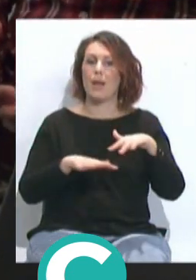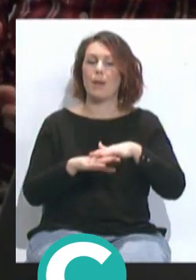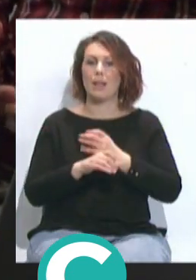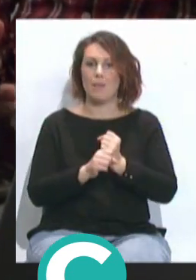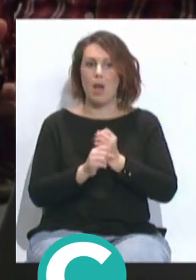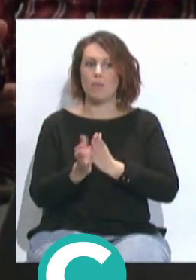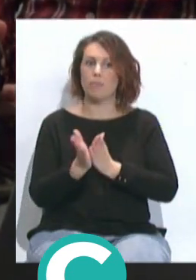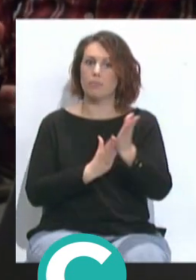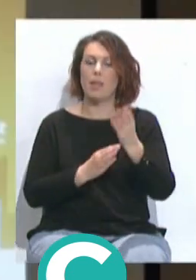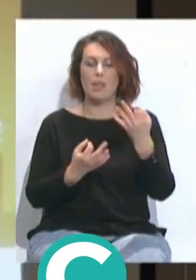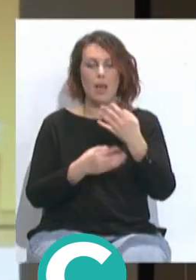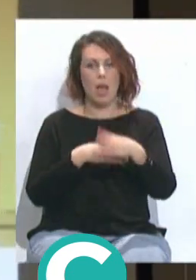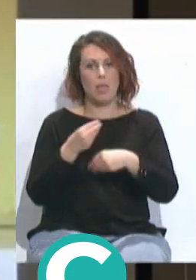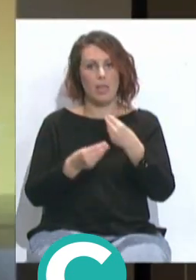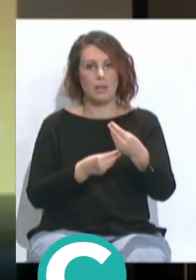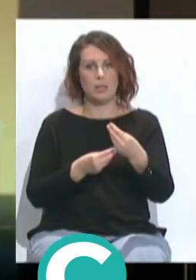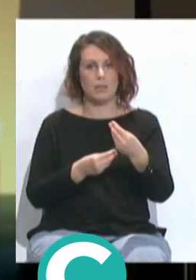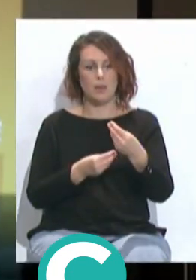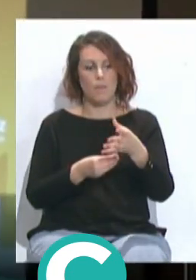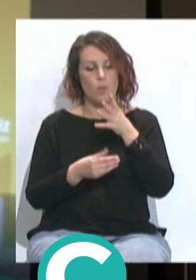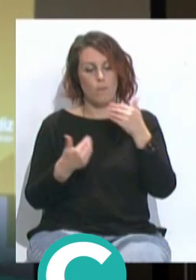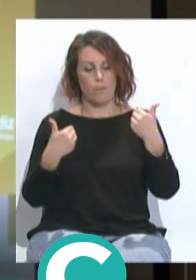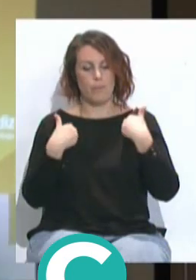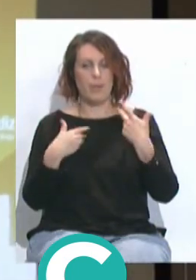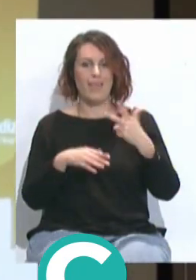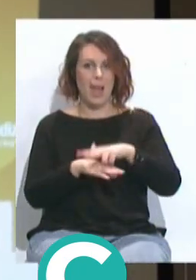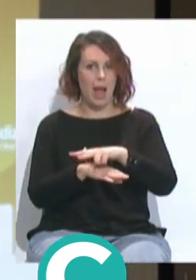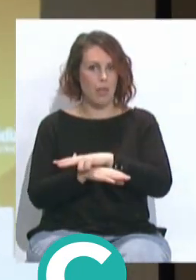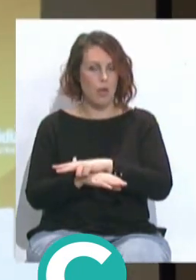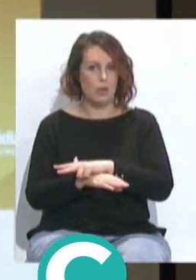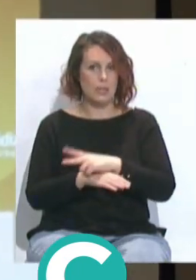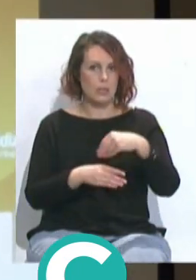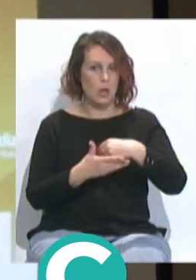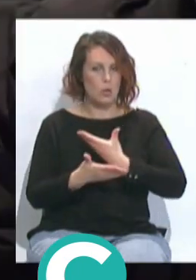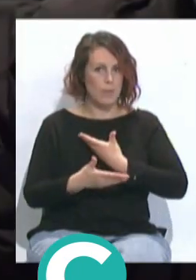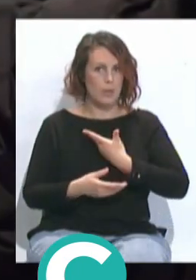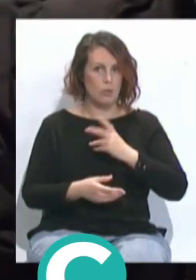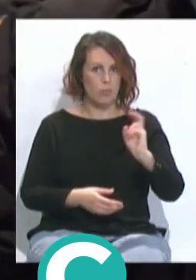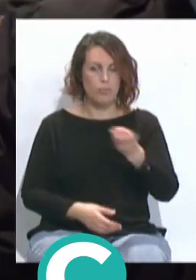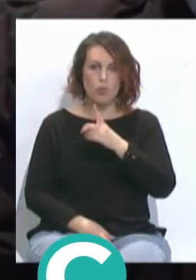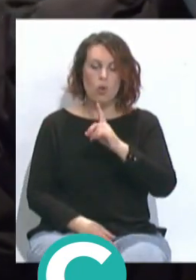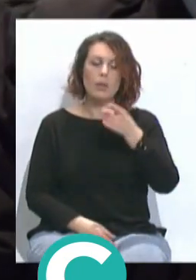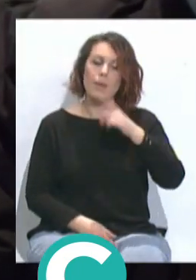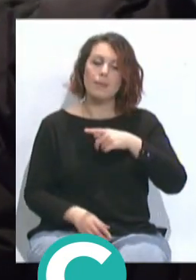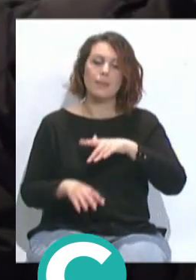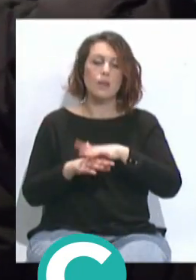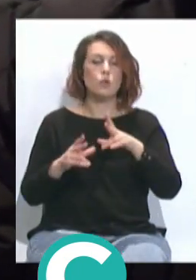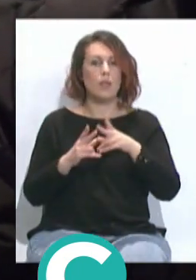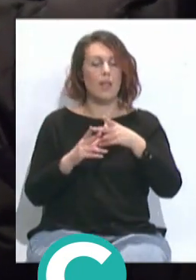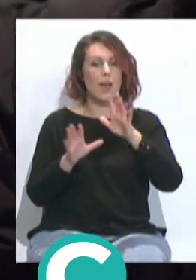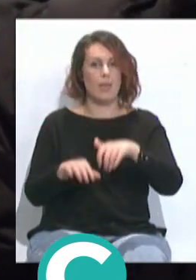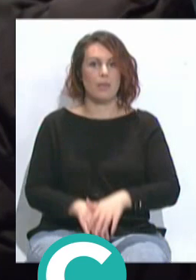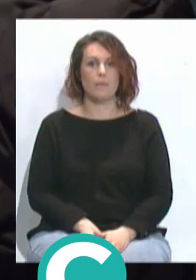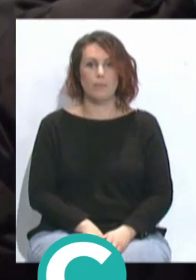el trabajo transversal que debe realizarse no solo por parte de las distintas delegaciones del Ayuntamiento, sino desde el tejido social de